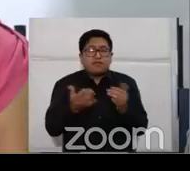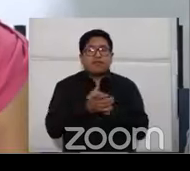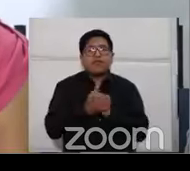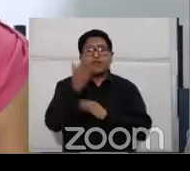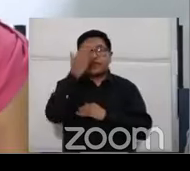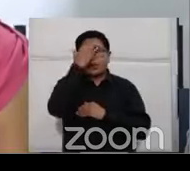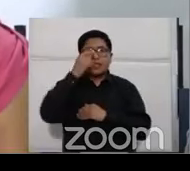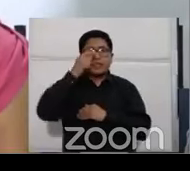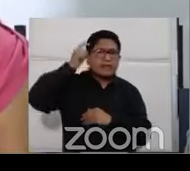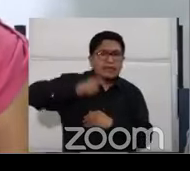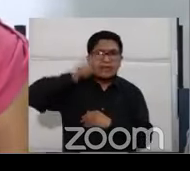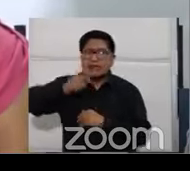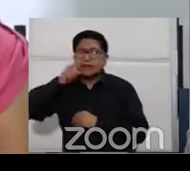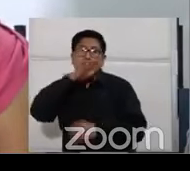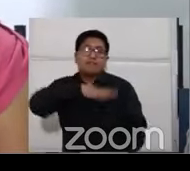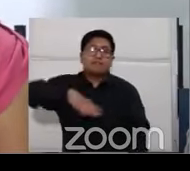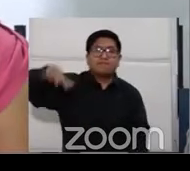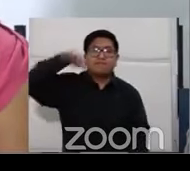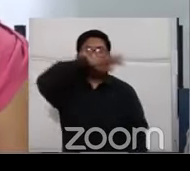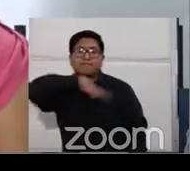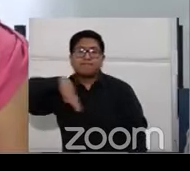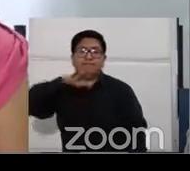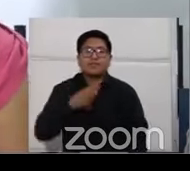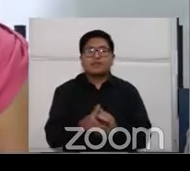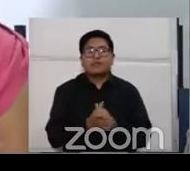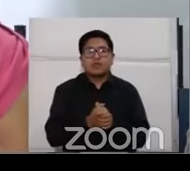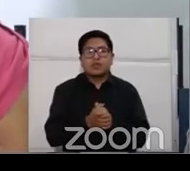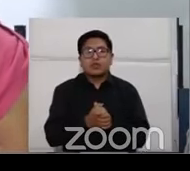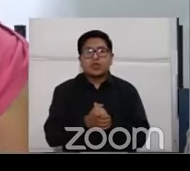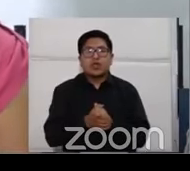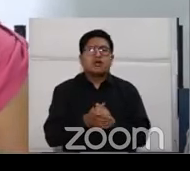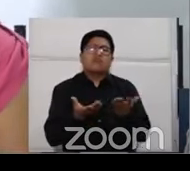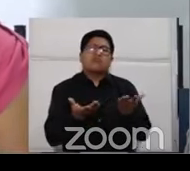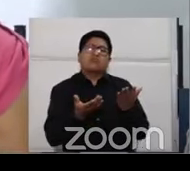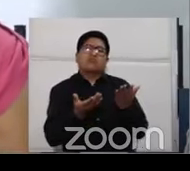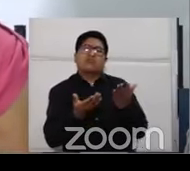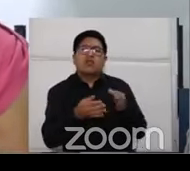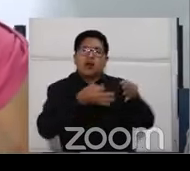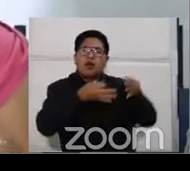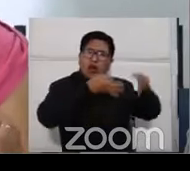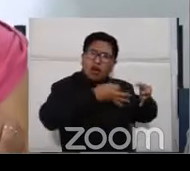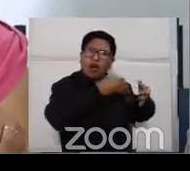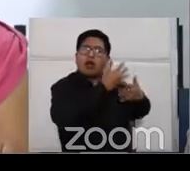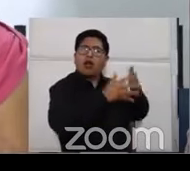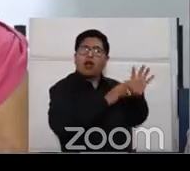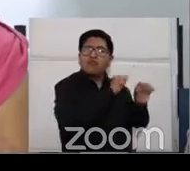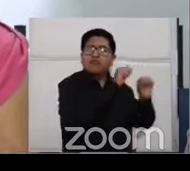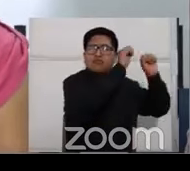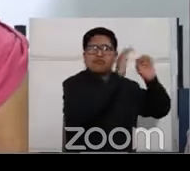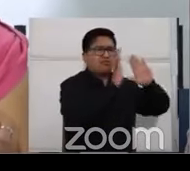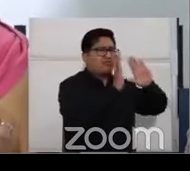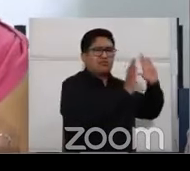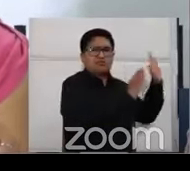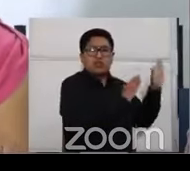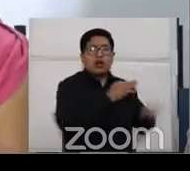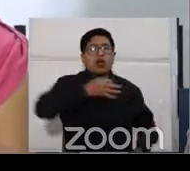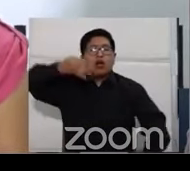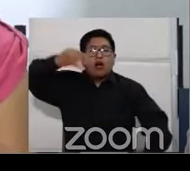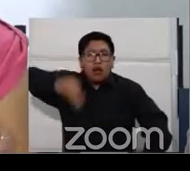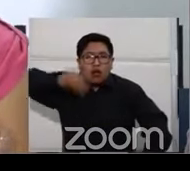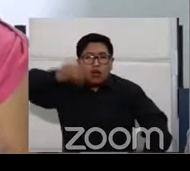necesidades reales no académicas no formales las necesidades reales